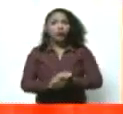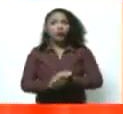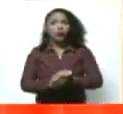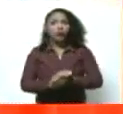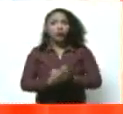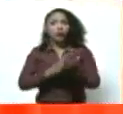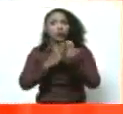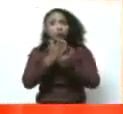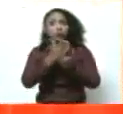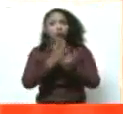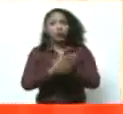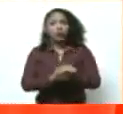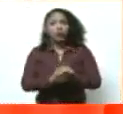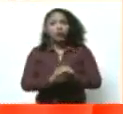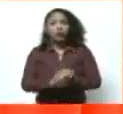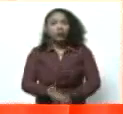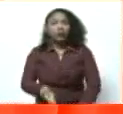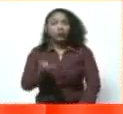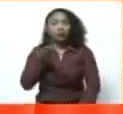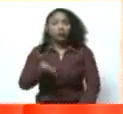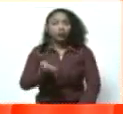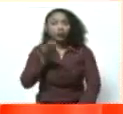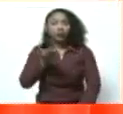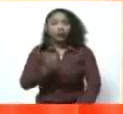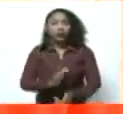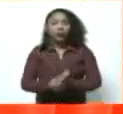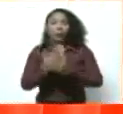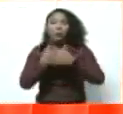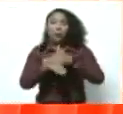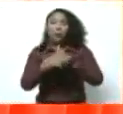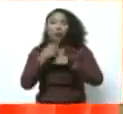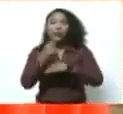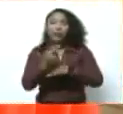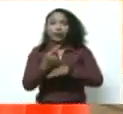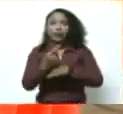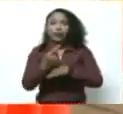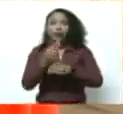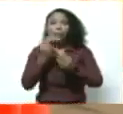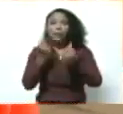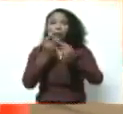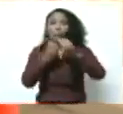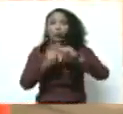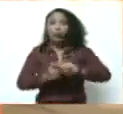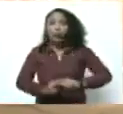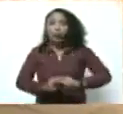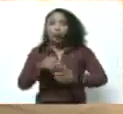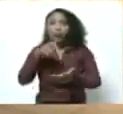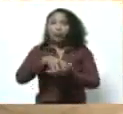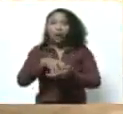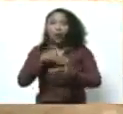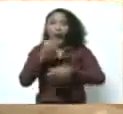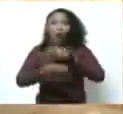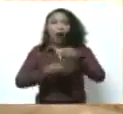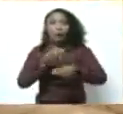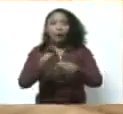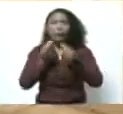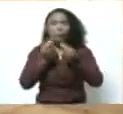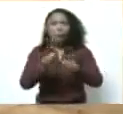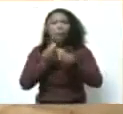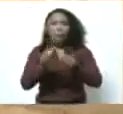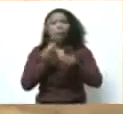de importantes, vamos a decir así, presupuestos que el Estado otorga para